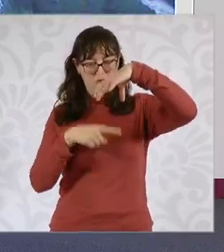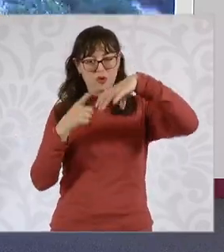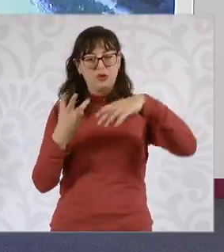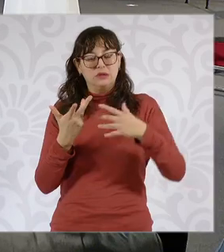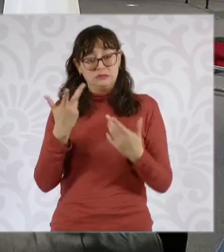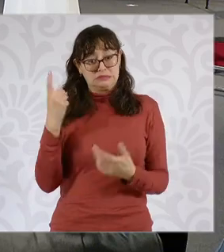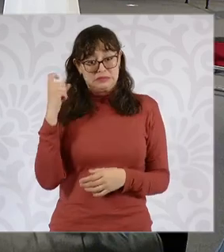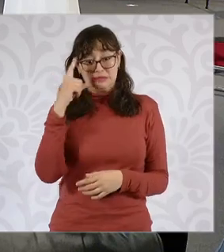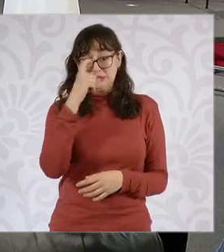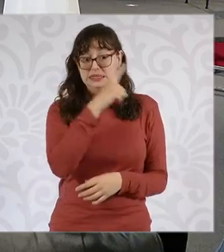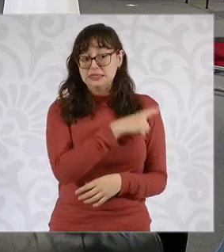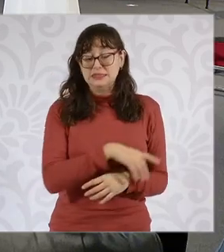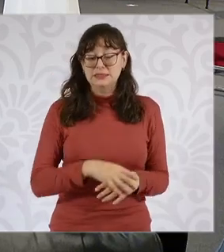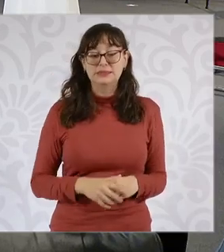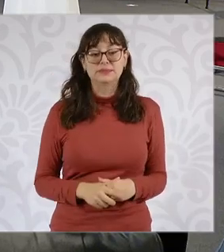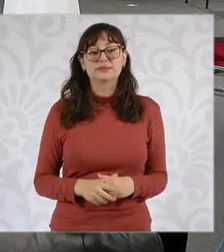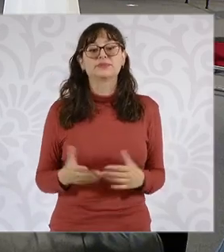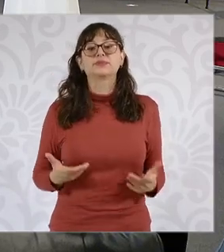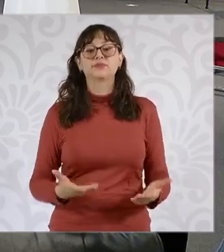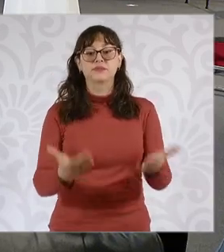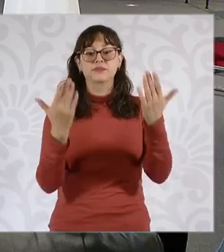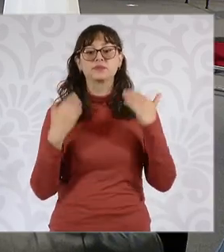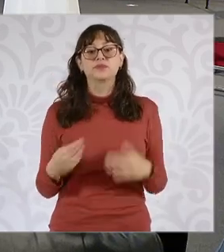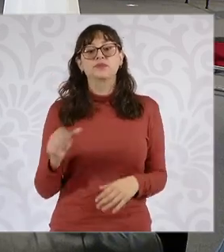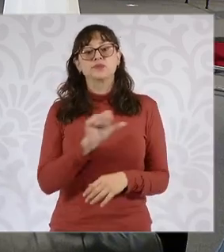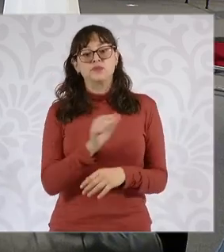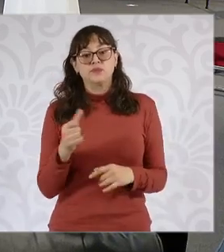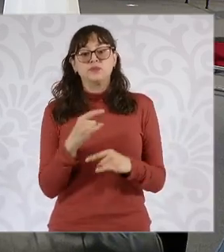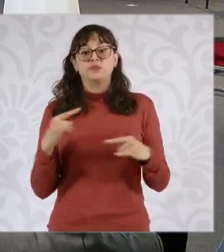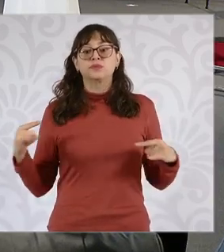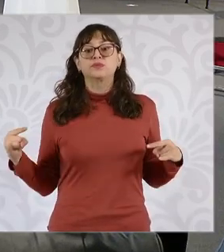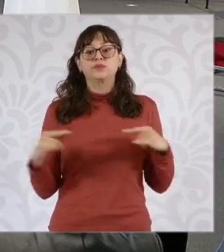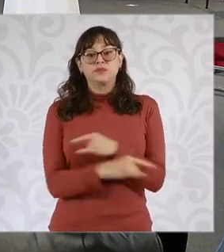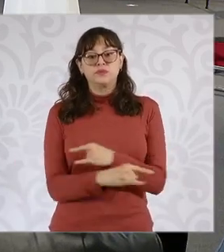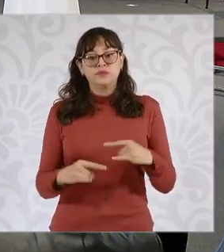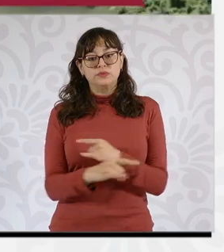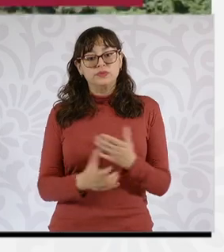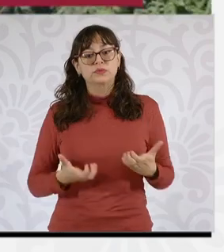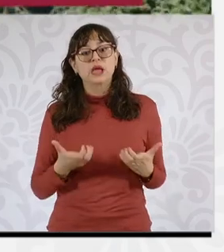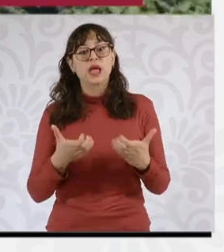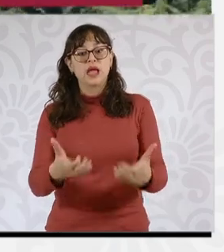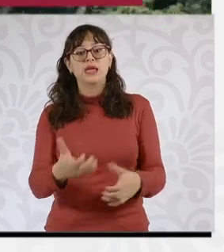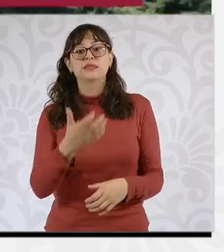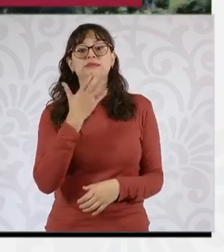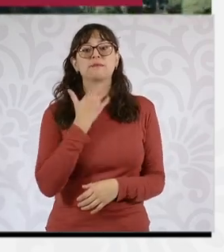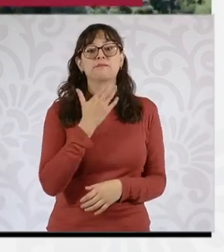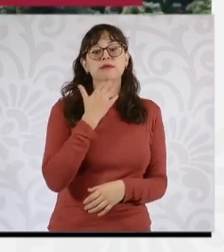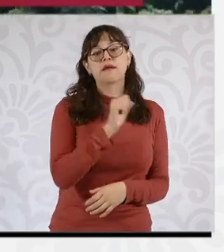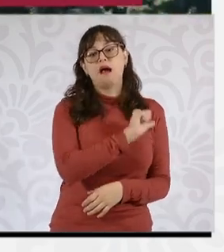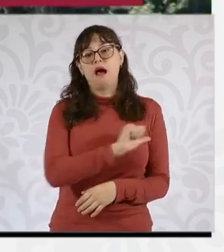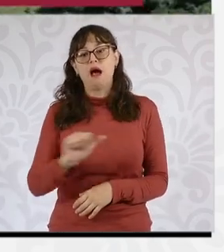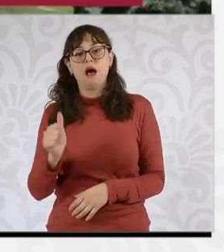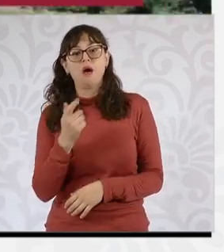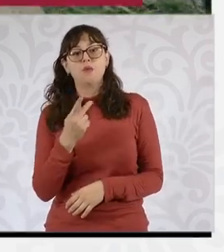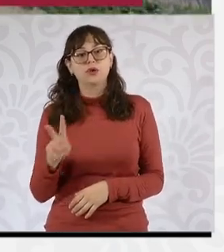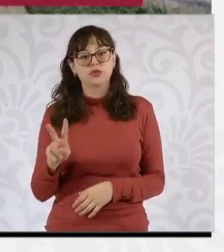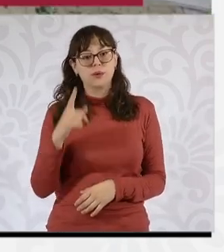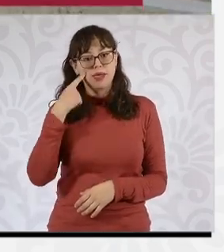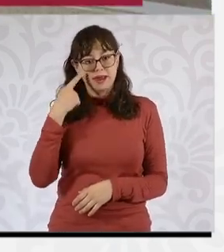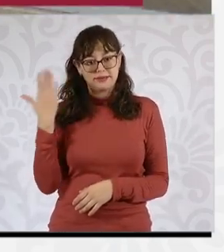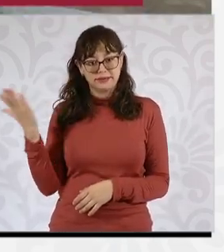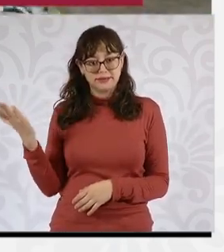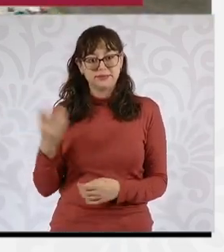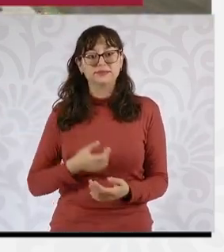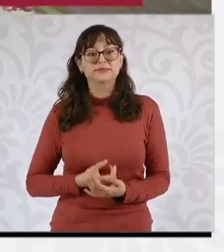La siguiente. Tenemos la autopista Tepic-Puerto Vallarta en dos tramos, Las Varas-Puerto Vallarta.